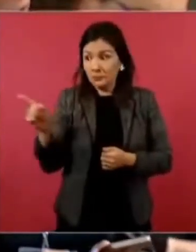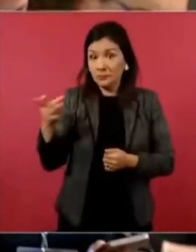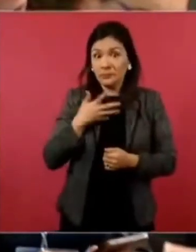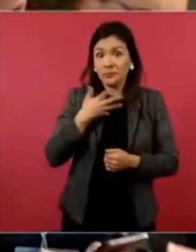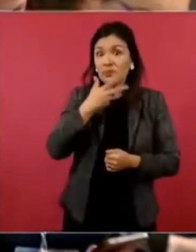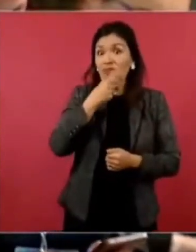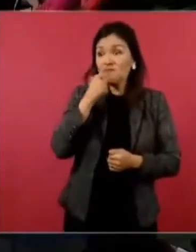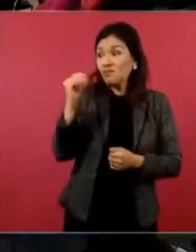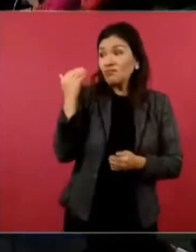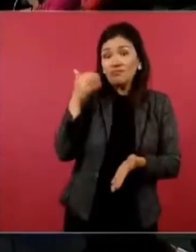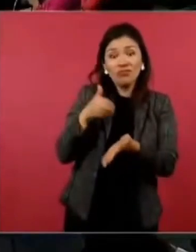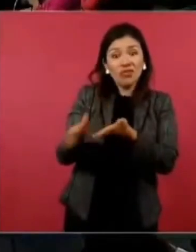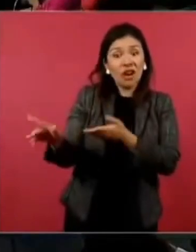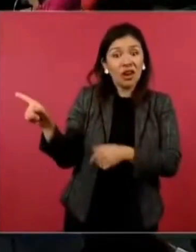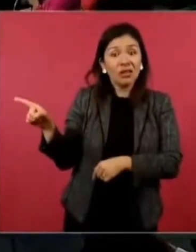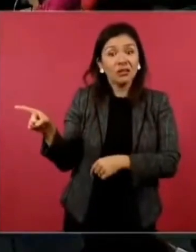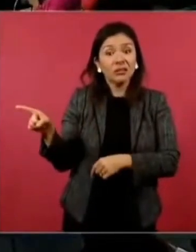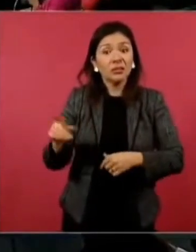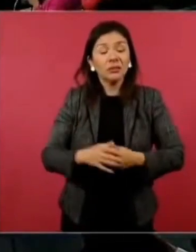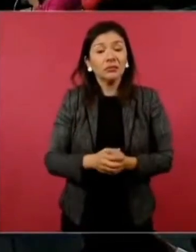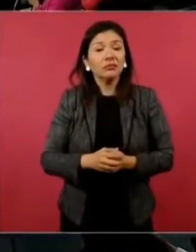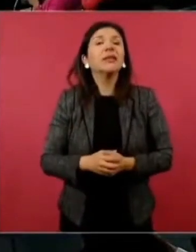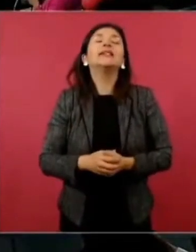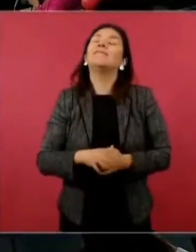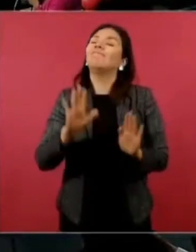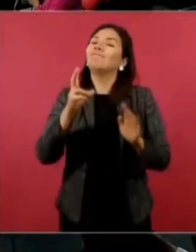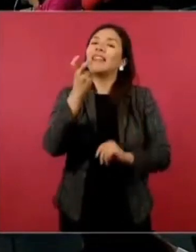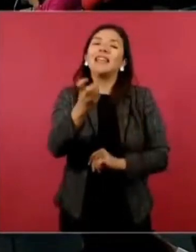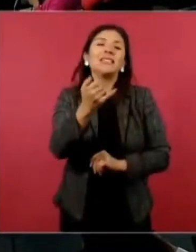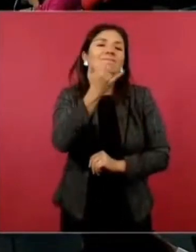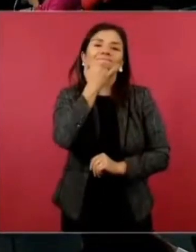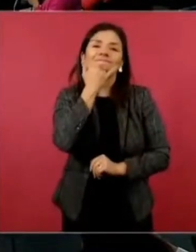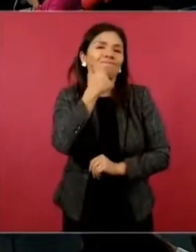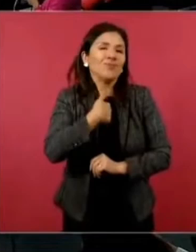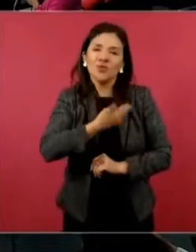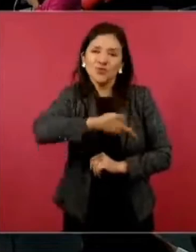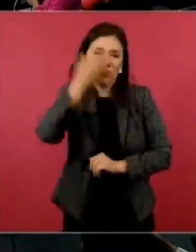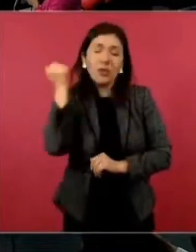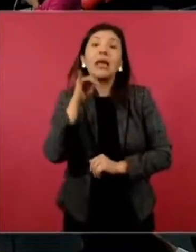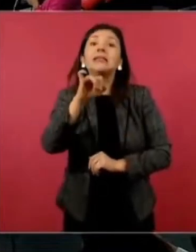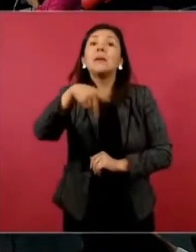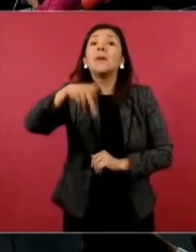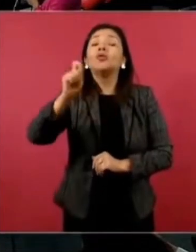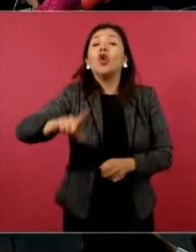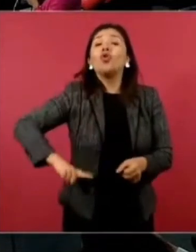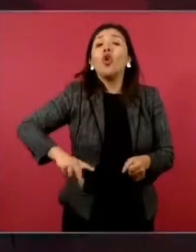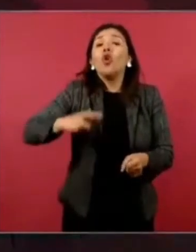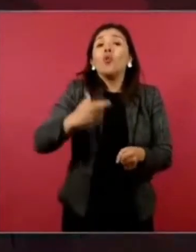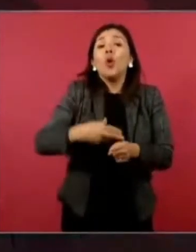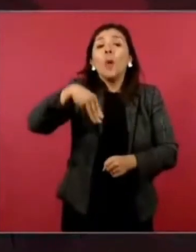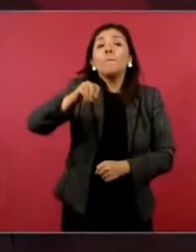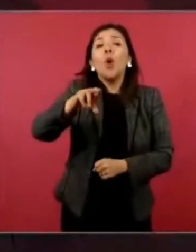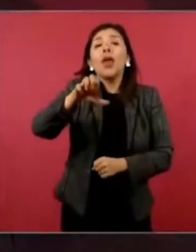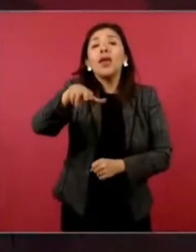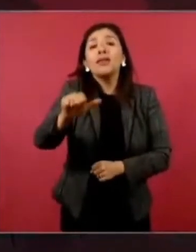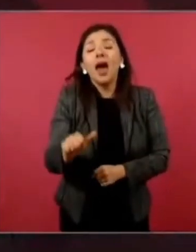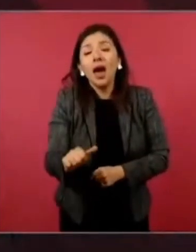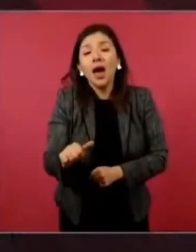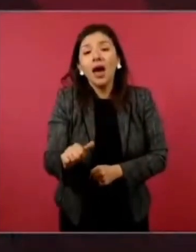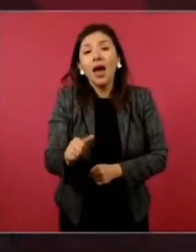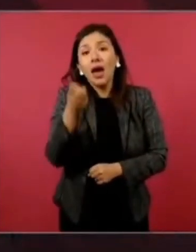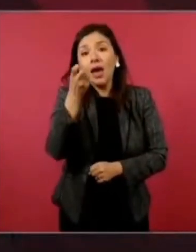reportero que corrieron. Y, sí, pero yo no sé, ya eso no, ya es. No, pero es un gobernador de Morena, presidente. Ese es el